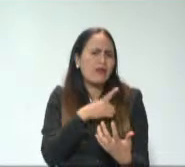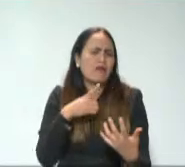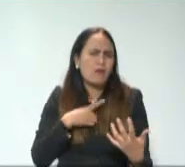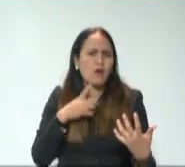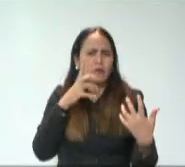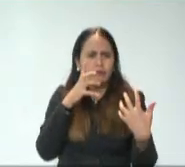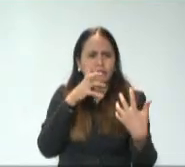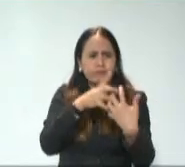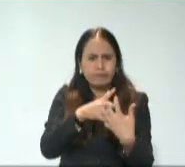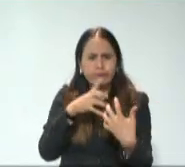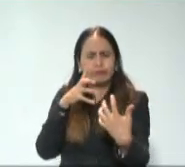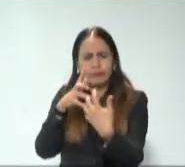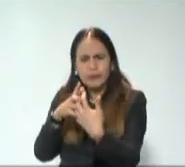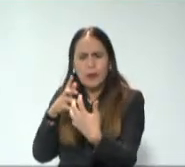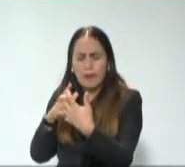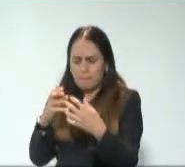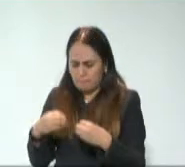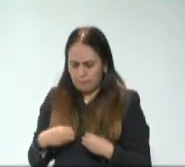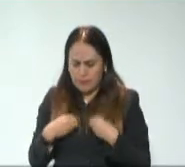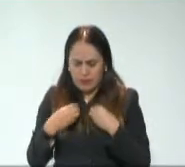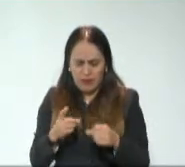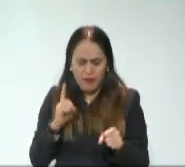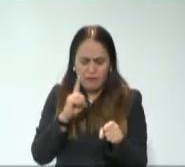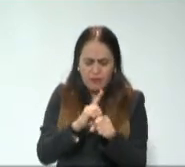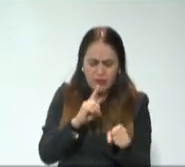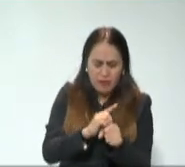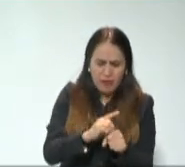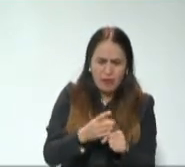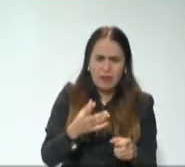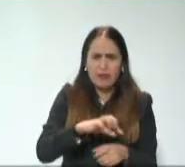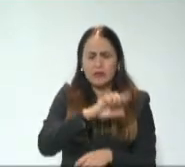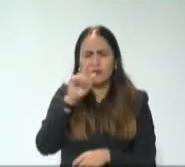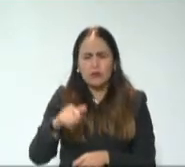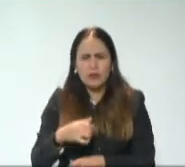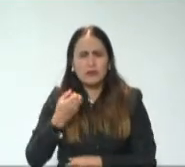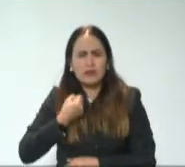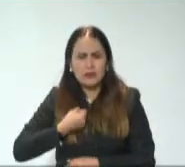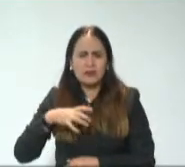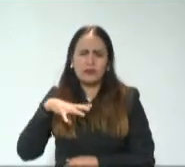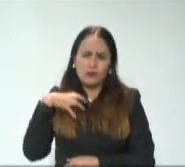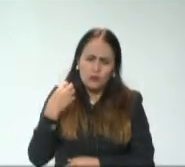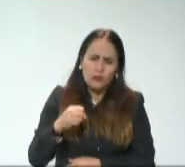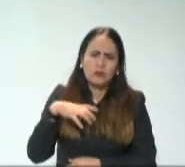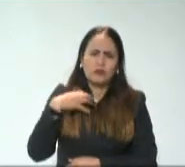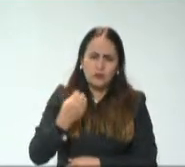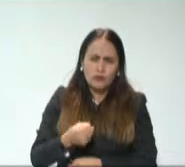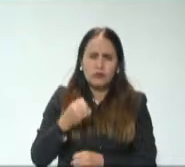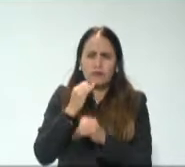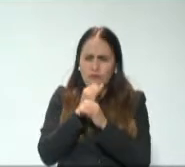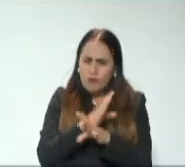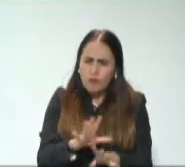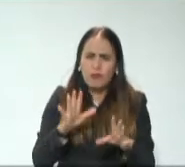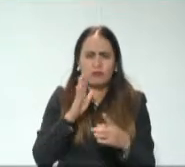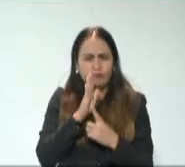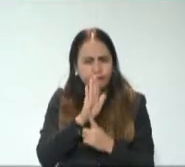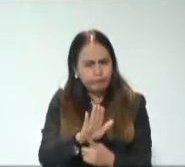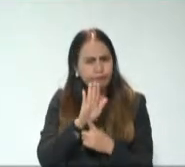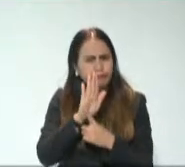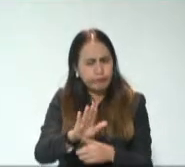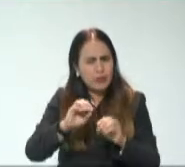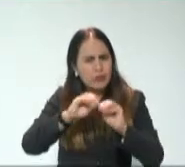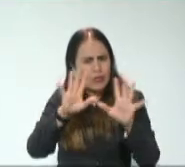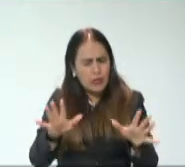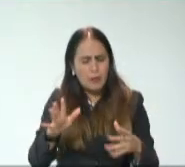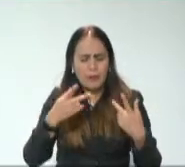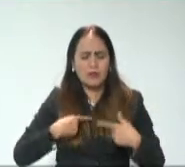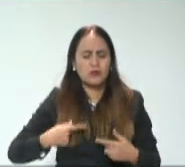a lo extraordinario a generar un proceso de de transparencia y de información que nos ayude a informar a la